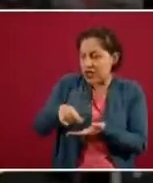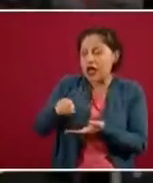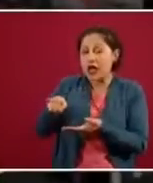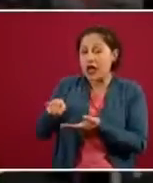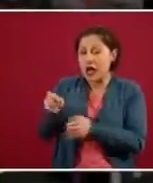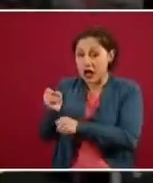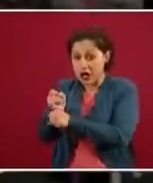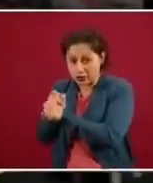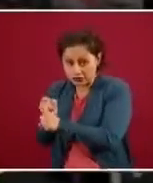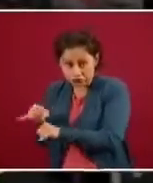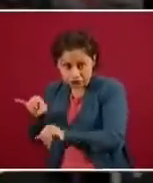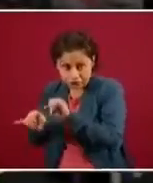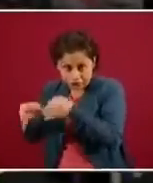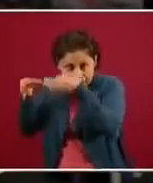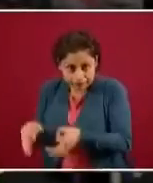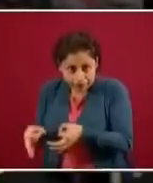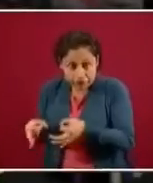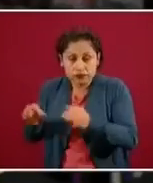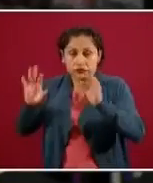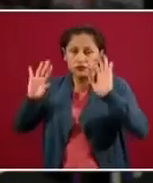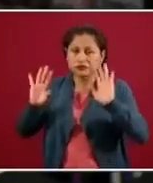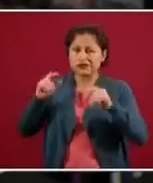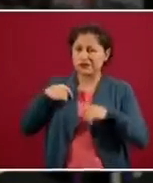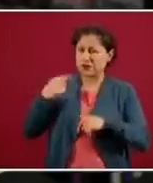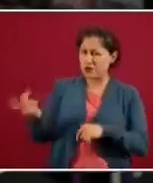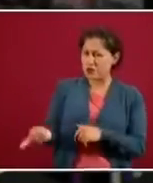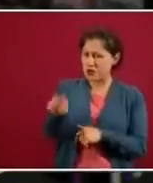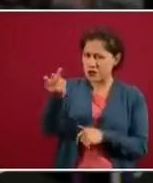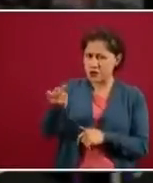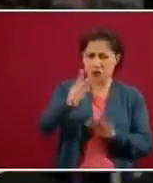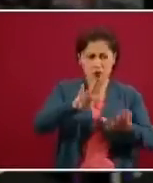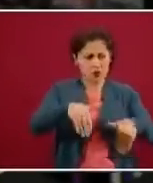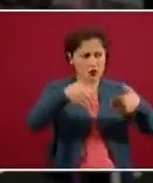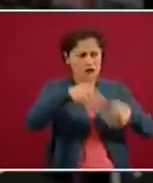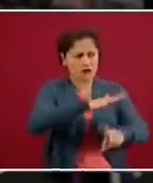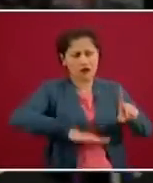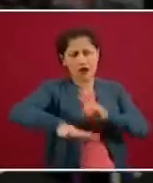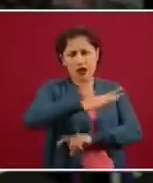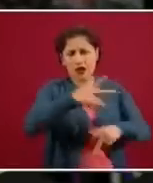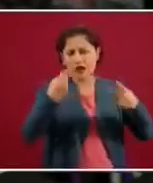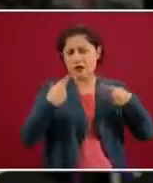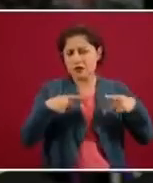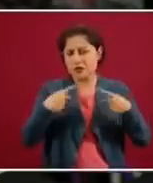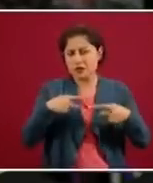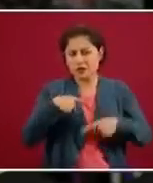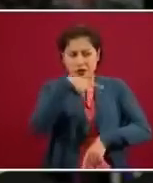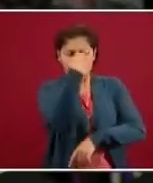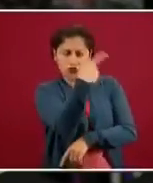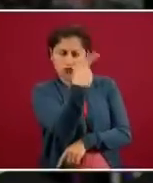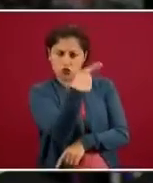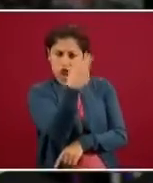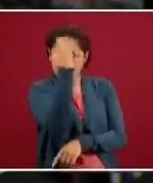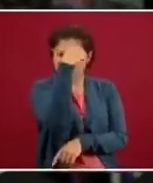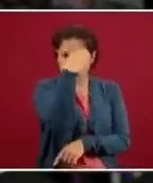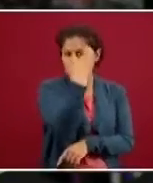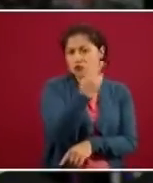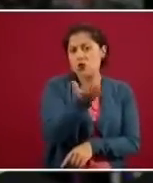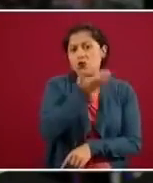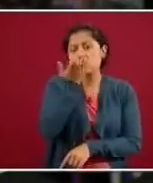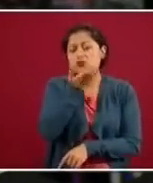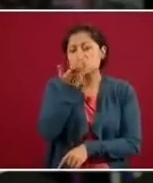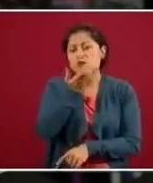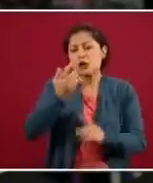también pueda tener este tipo de creencias, como las estampitas religiosas que muchos de nosotros creemos.